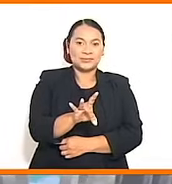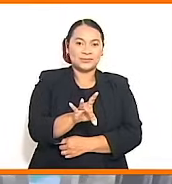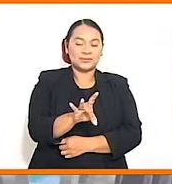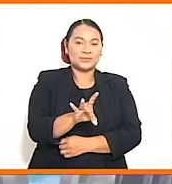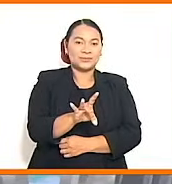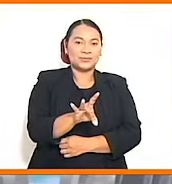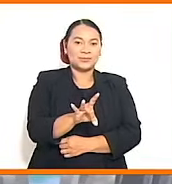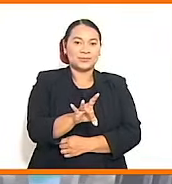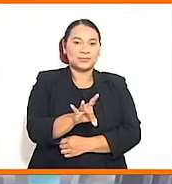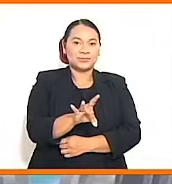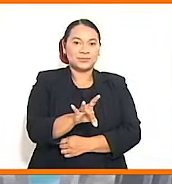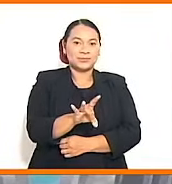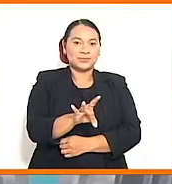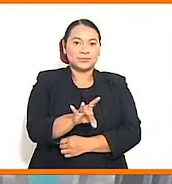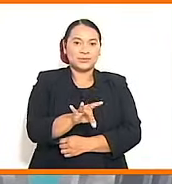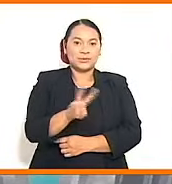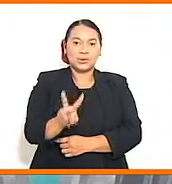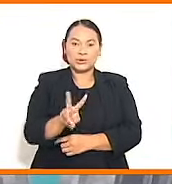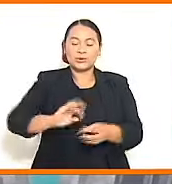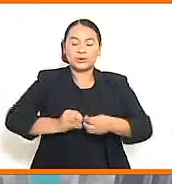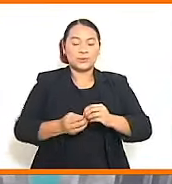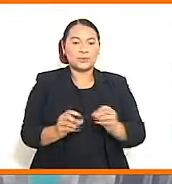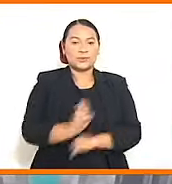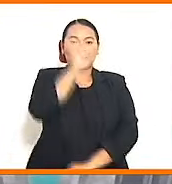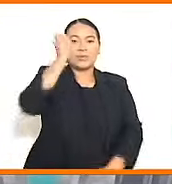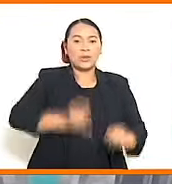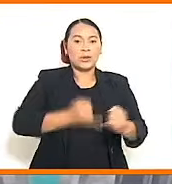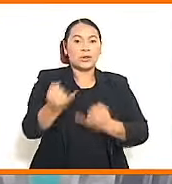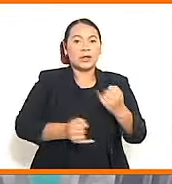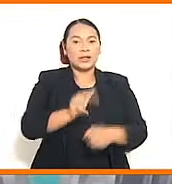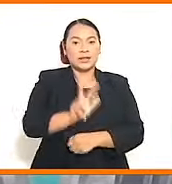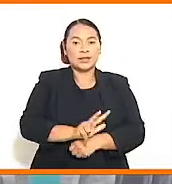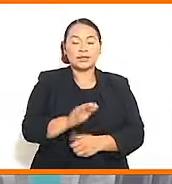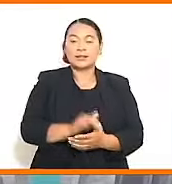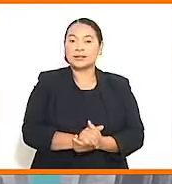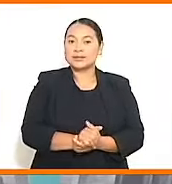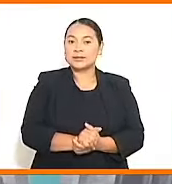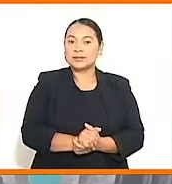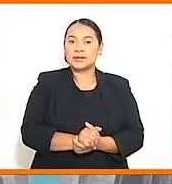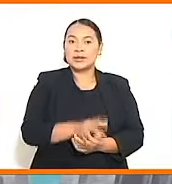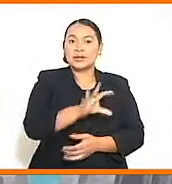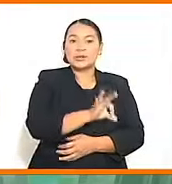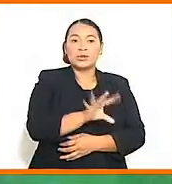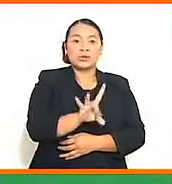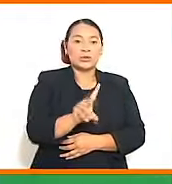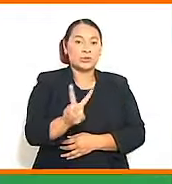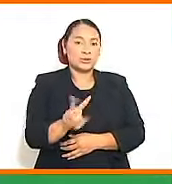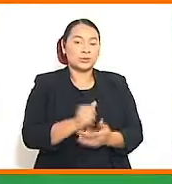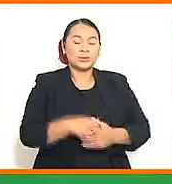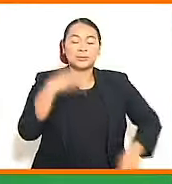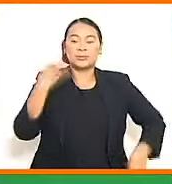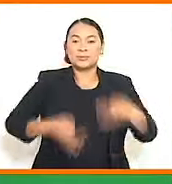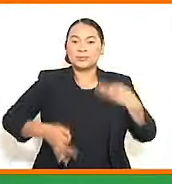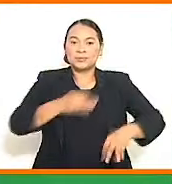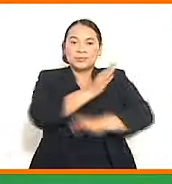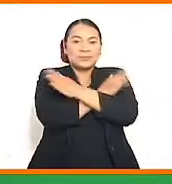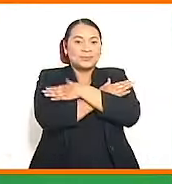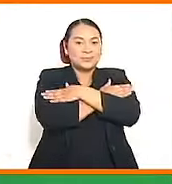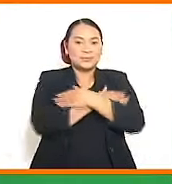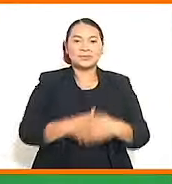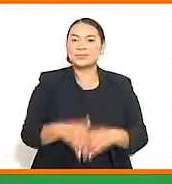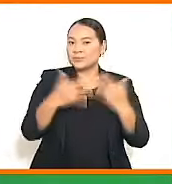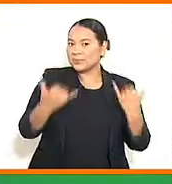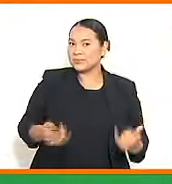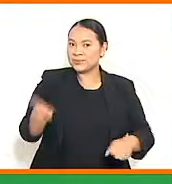este es el 2. Número ganador en Juga 3 es el 982. ¡Felicidades! Ahora es momento de